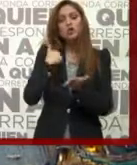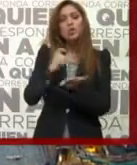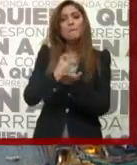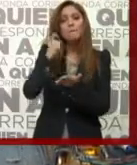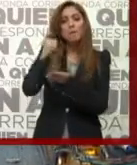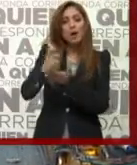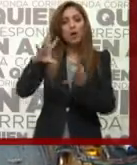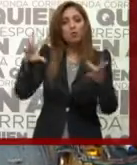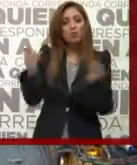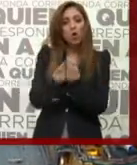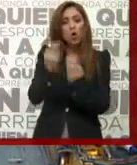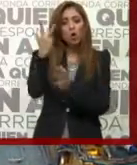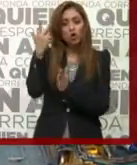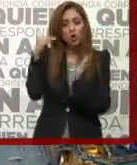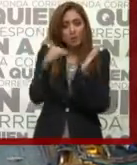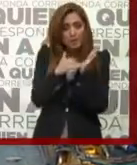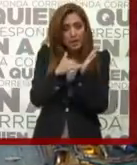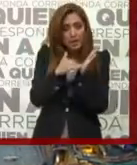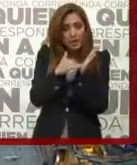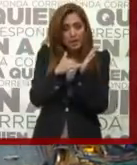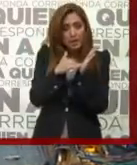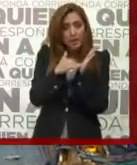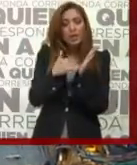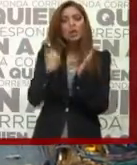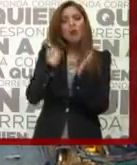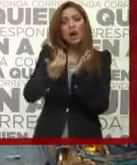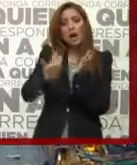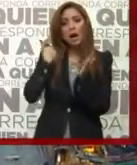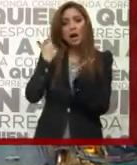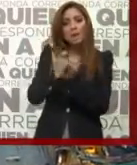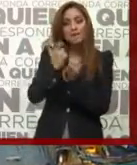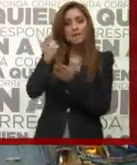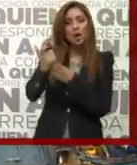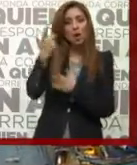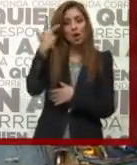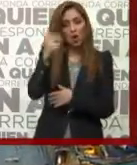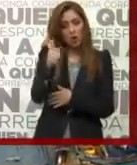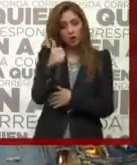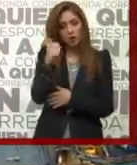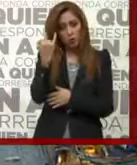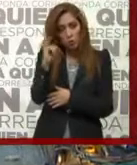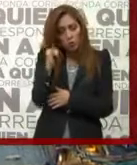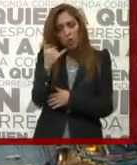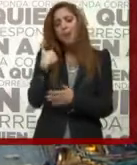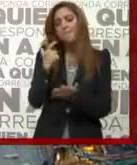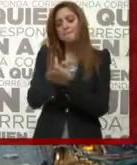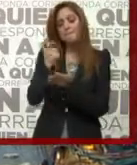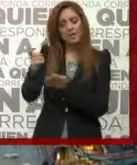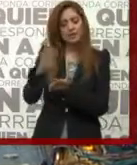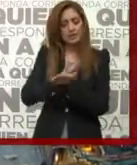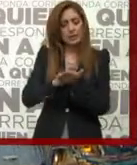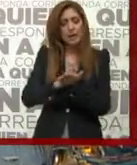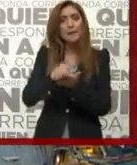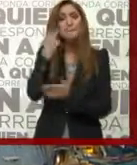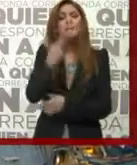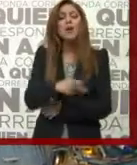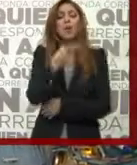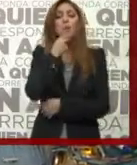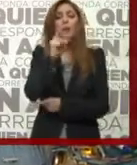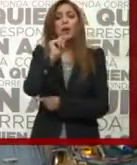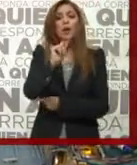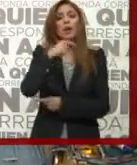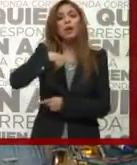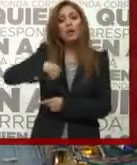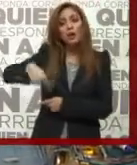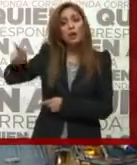8,000 pesos, que fue lo que él me cobró, adelantado desde el 11 de junio se los pagué. Entonces resulta que este señor me trae a vueltas